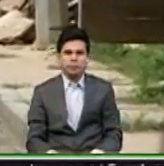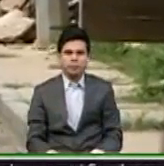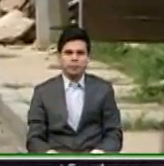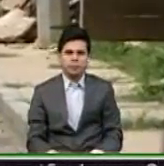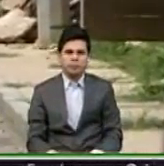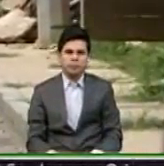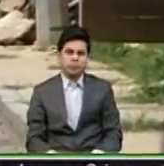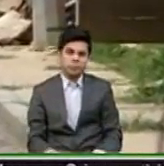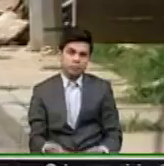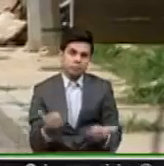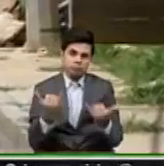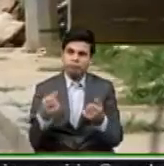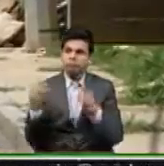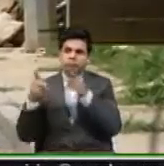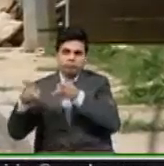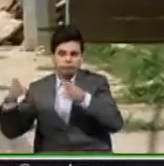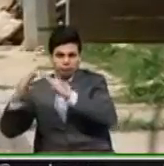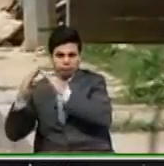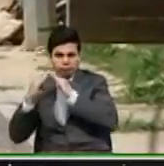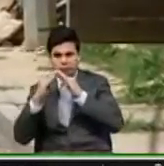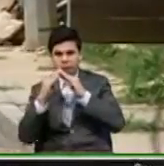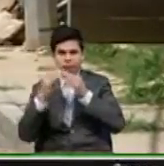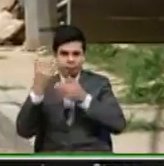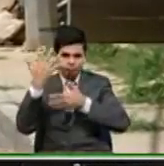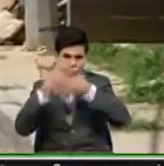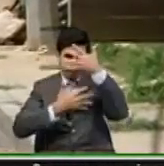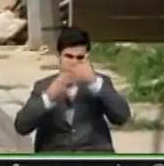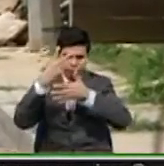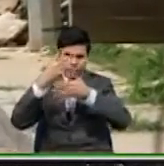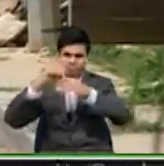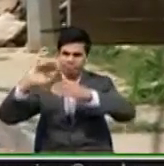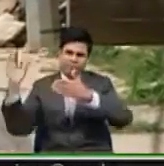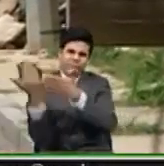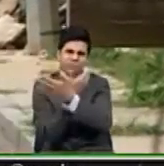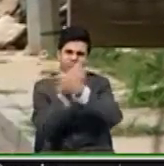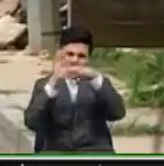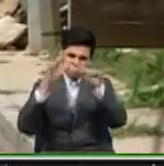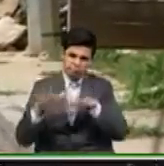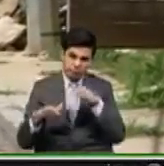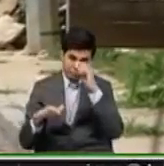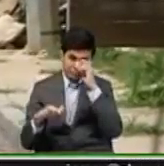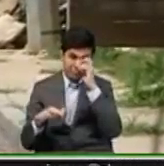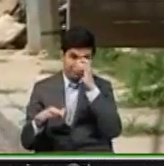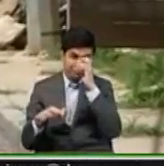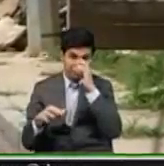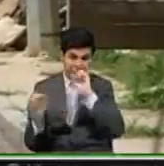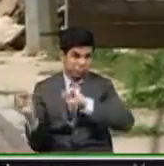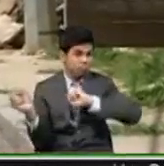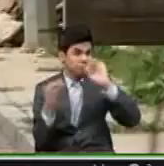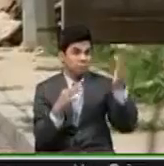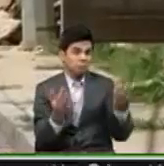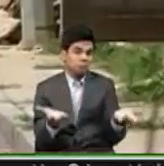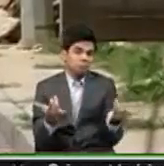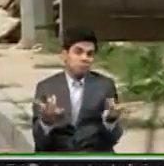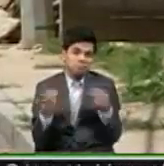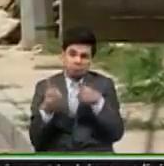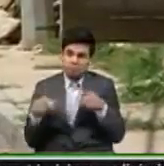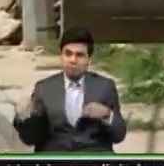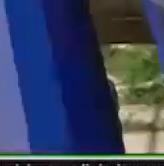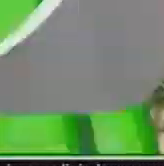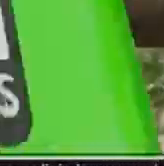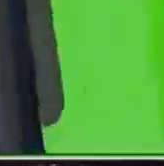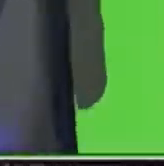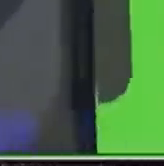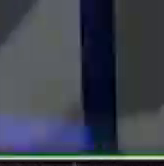Y a la espera de una reubicación precisamente de las 12 casas que serán intervenidas por la construcción de la doble calzada en el norte de la ciudad, se mantienen los